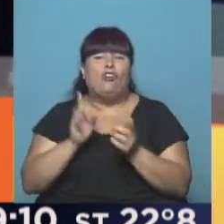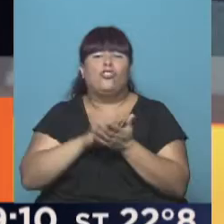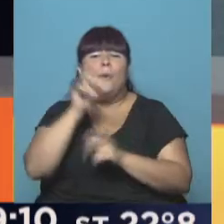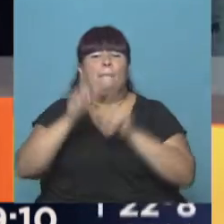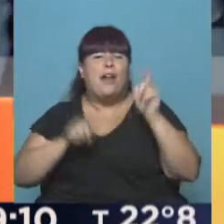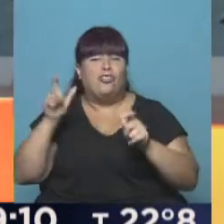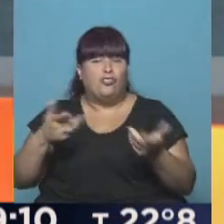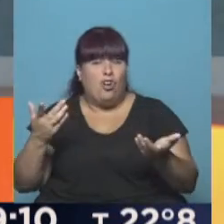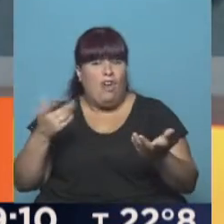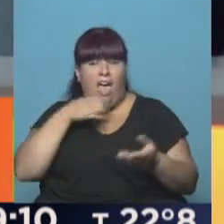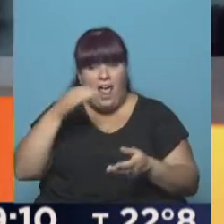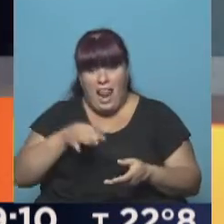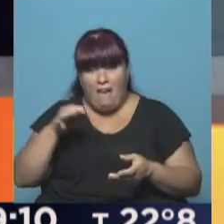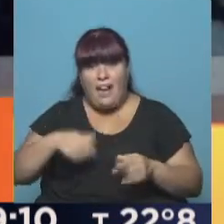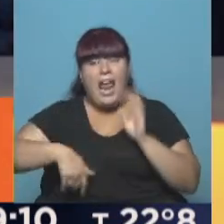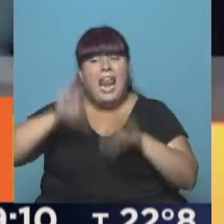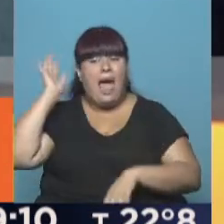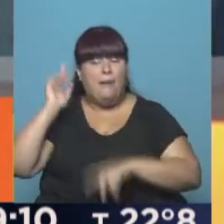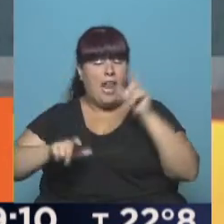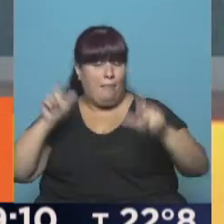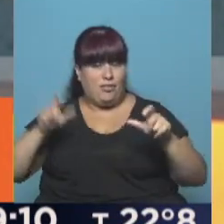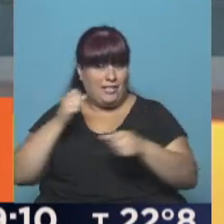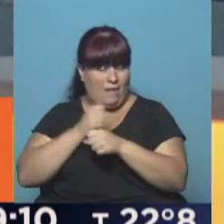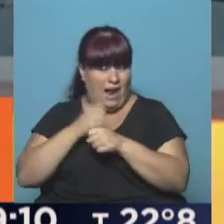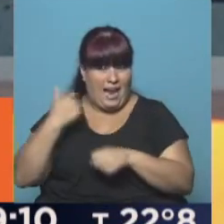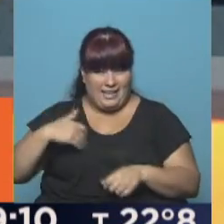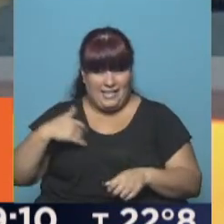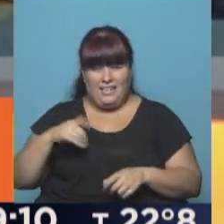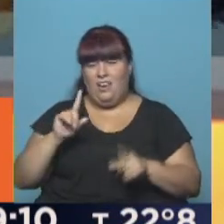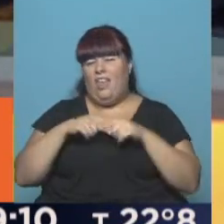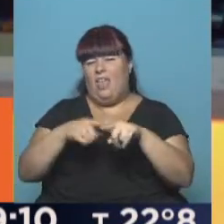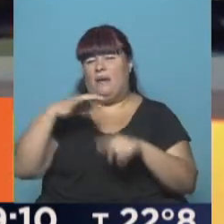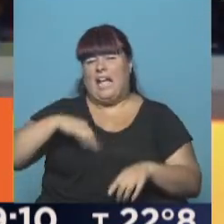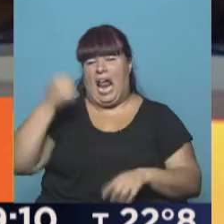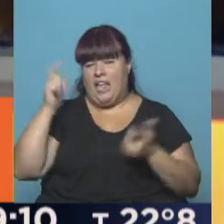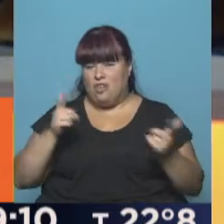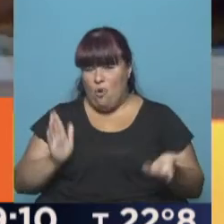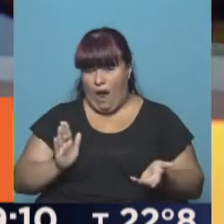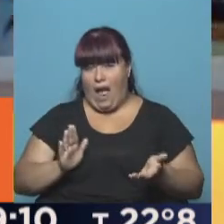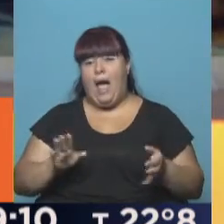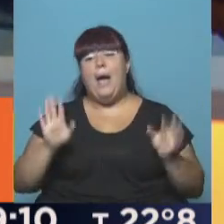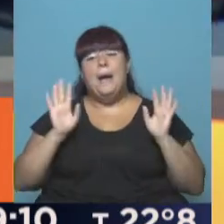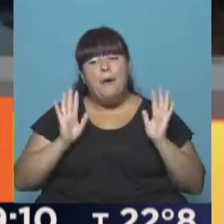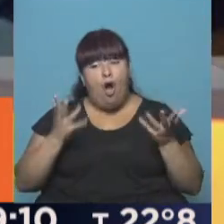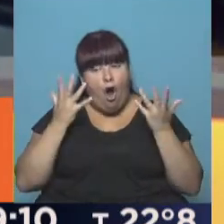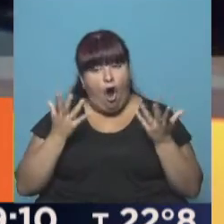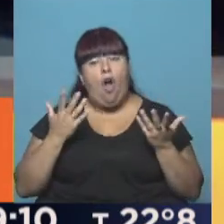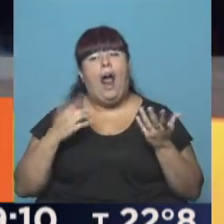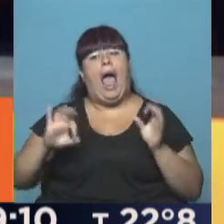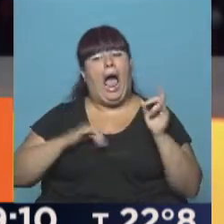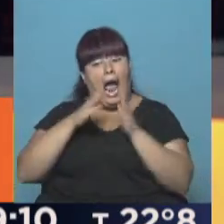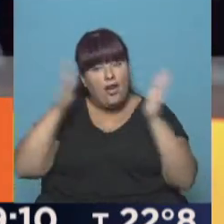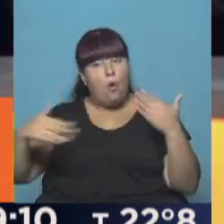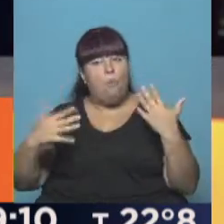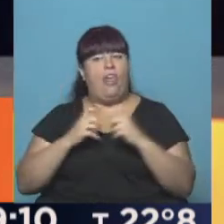público que llega porque la verdad que la gran mayoría de los trabajadores argentinos ni discute el tema de ganancias pero ojalá que sea el año que